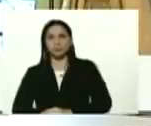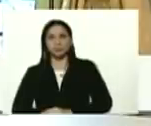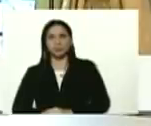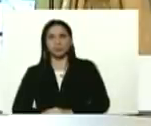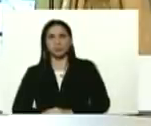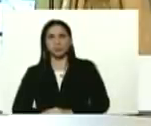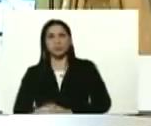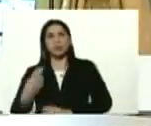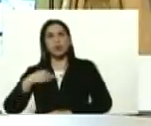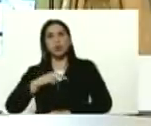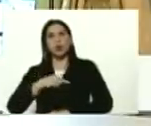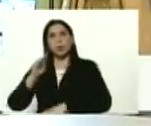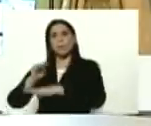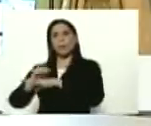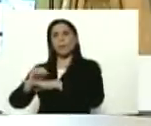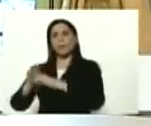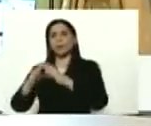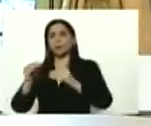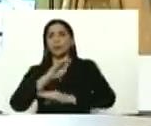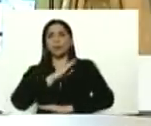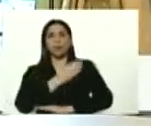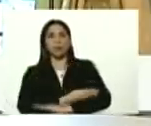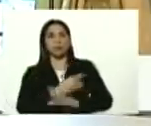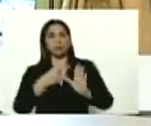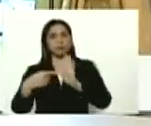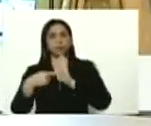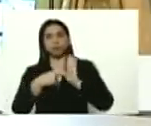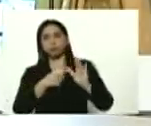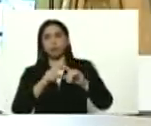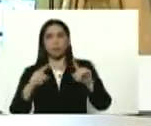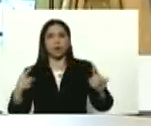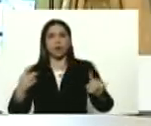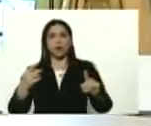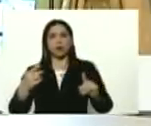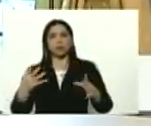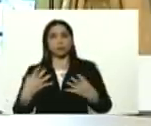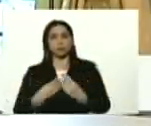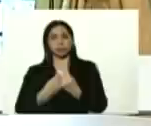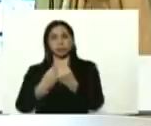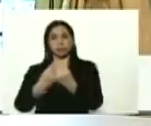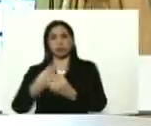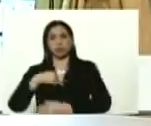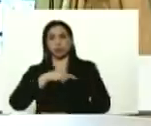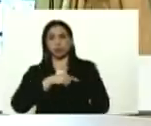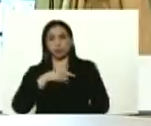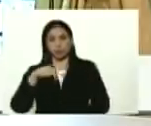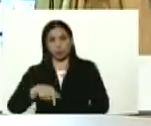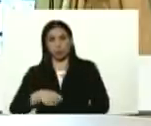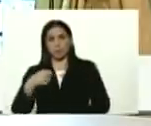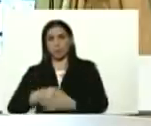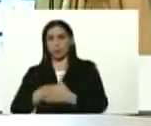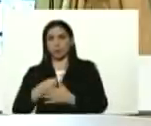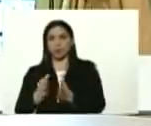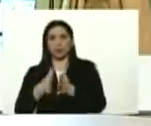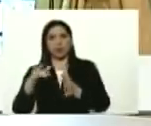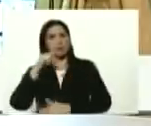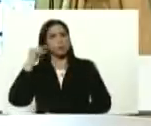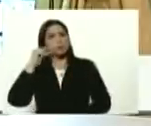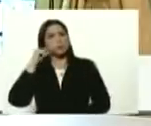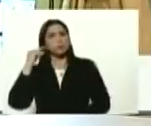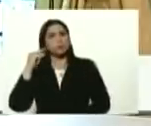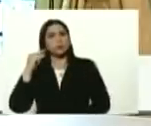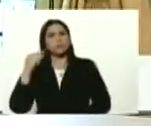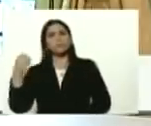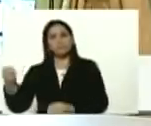Y lo invocamos con toda su fuerza de ejemplo para que esté con nosotros en esta batalla. El gran mariscal de Ayacucho, llevamos su